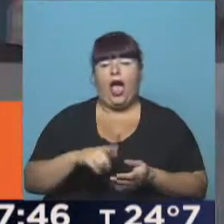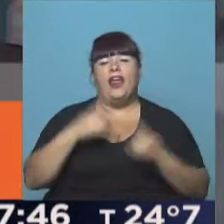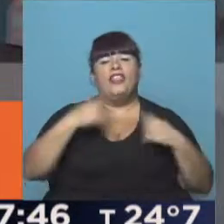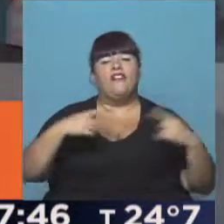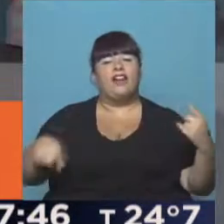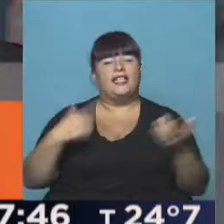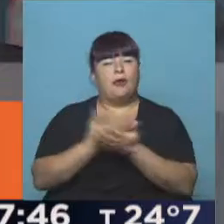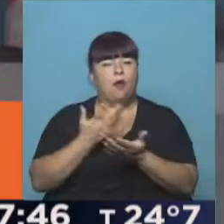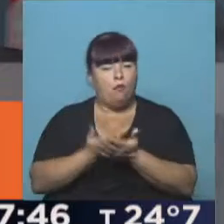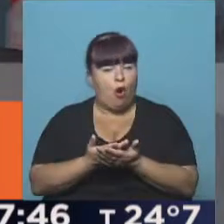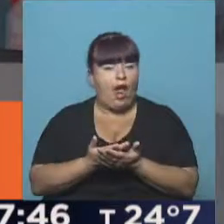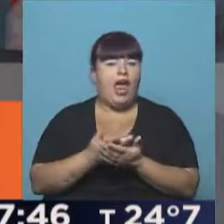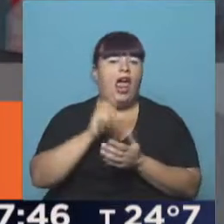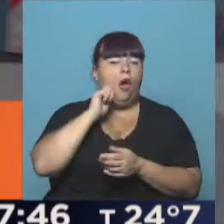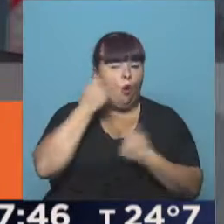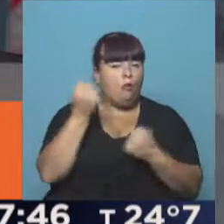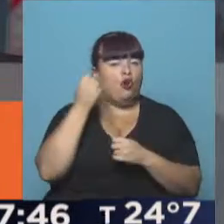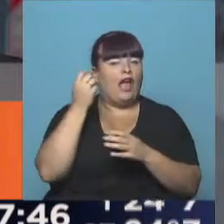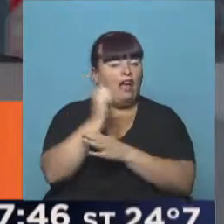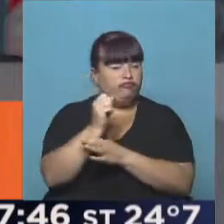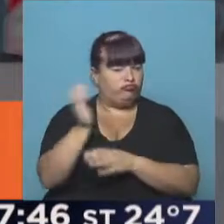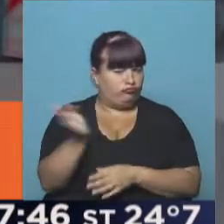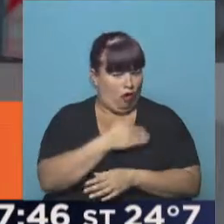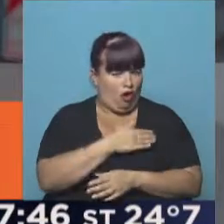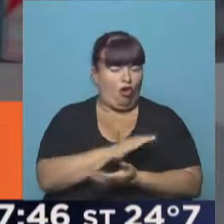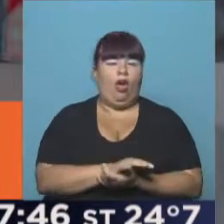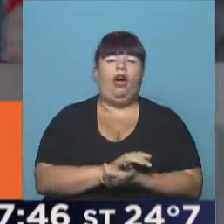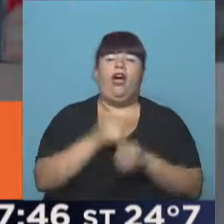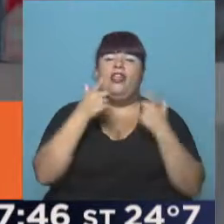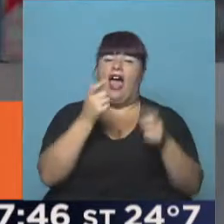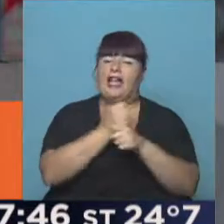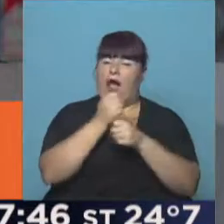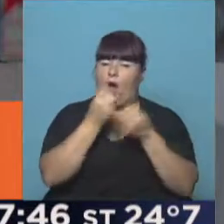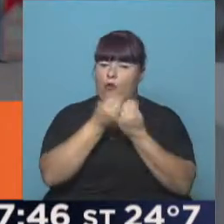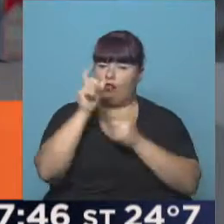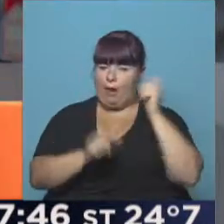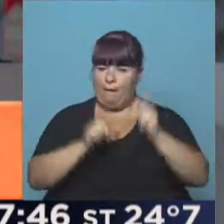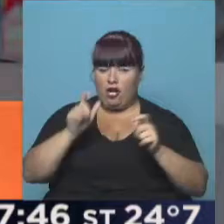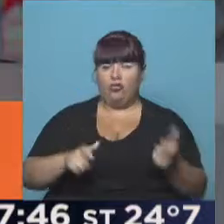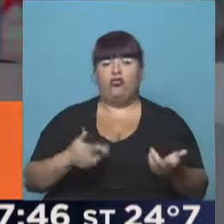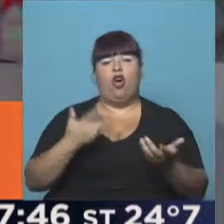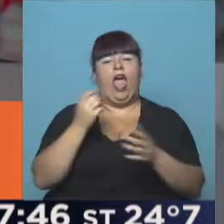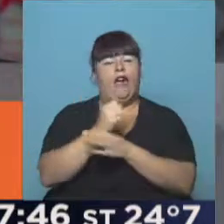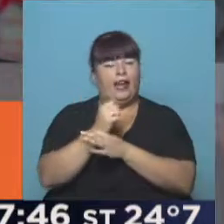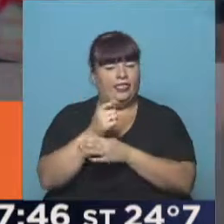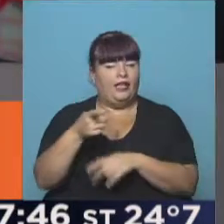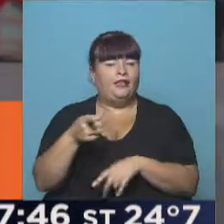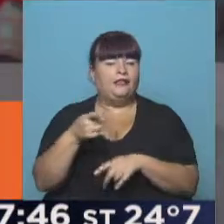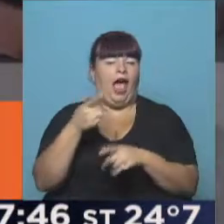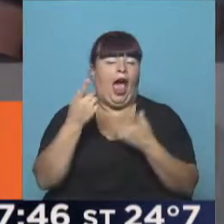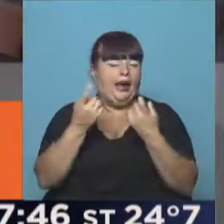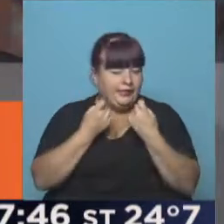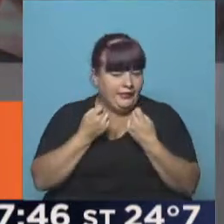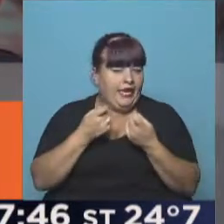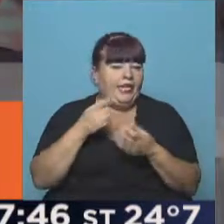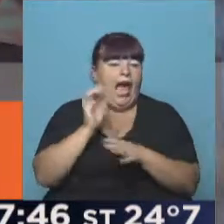distintas propuestas, con alto valor artístico todas, dándole trabajo a mucha gente, muchos artistas que